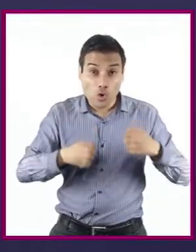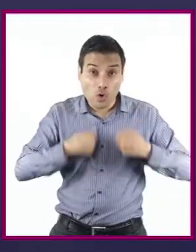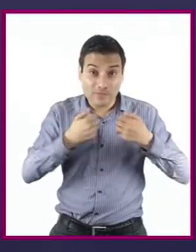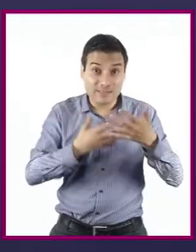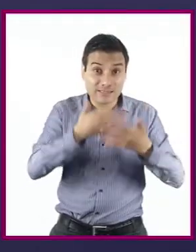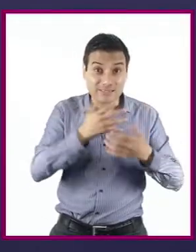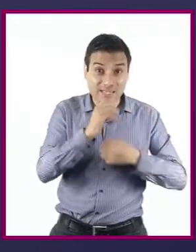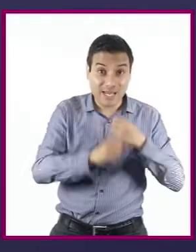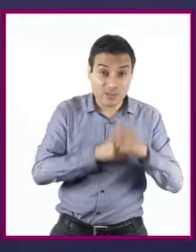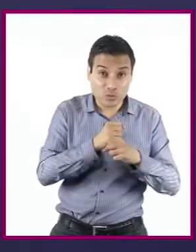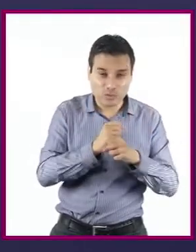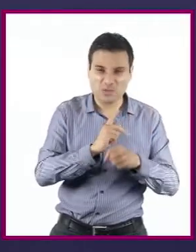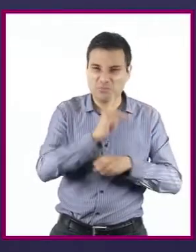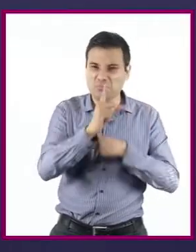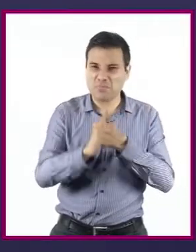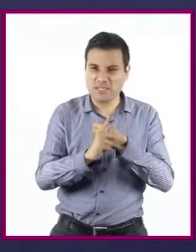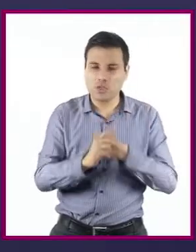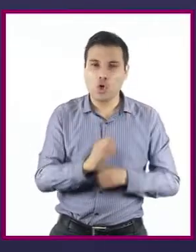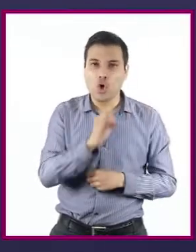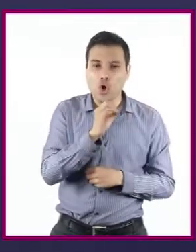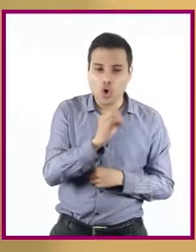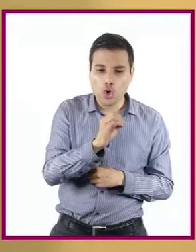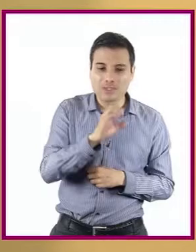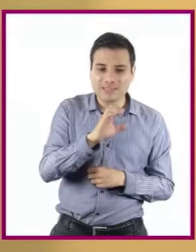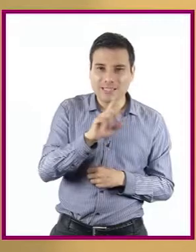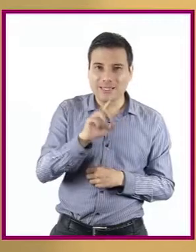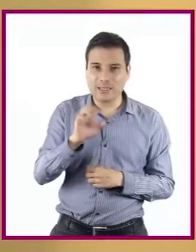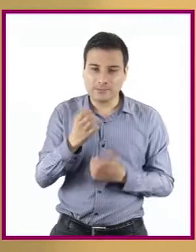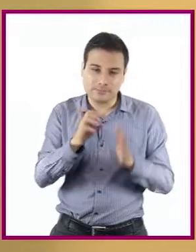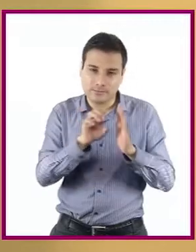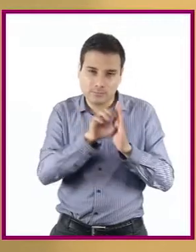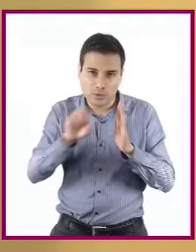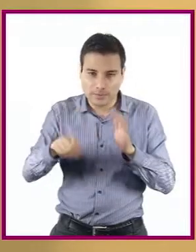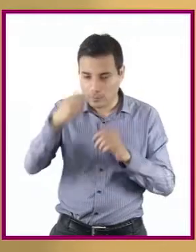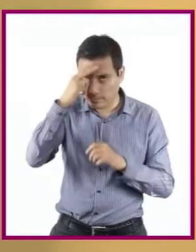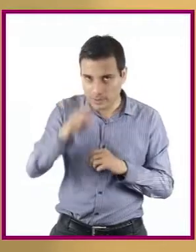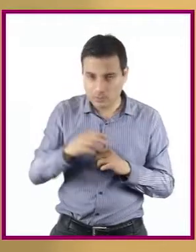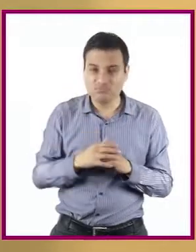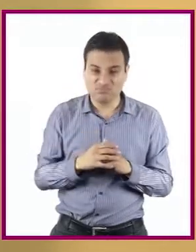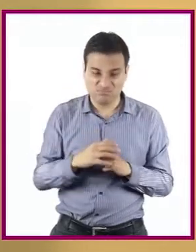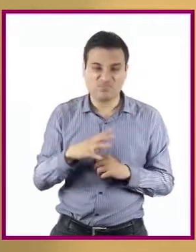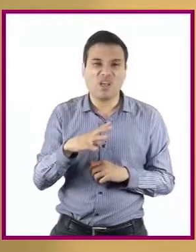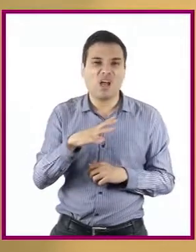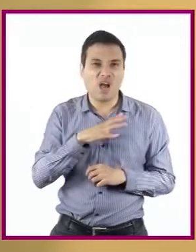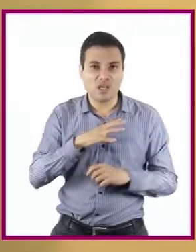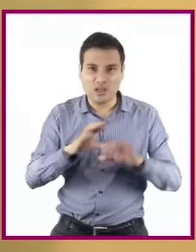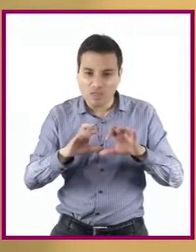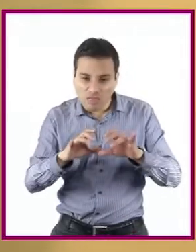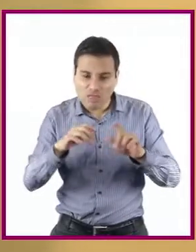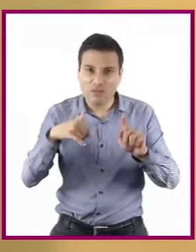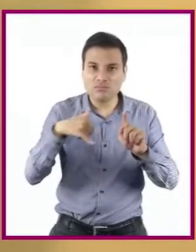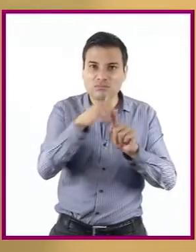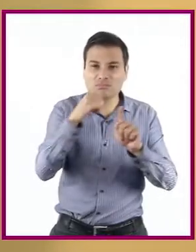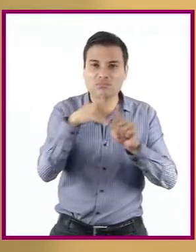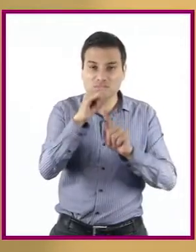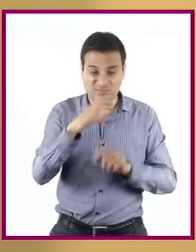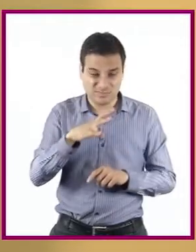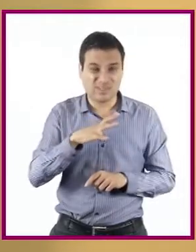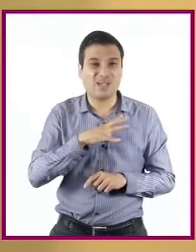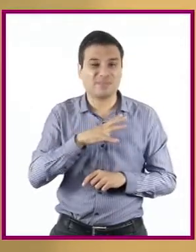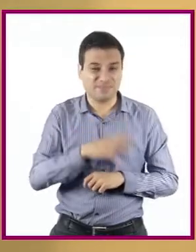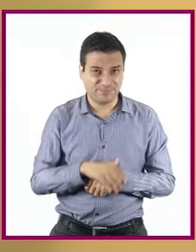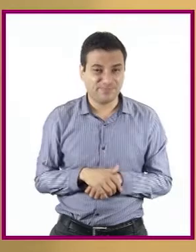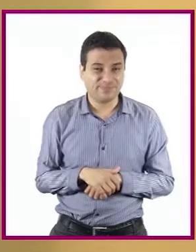15 años de los países de la OCDE, entre ellos México, han sido víctimas de ciberacoso al menos una vez en la